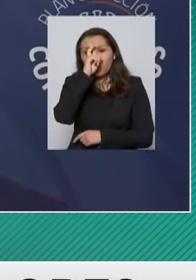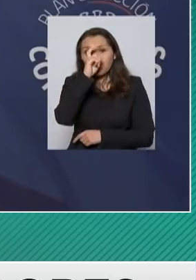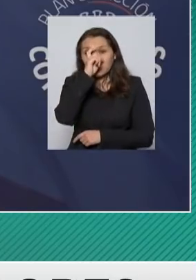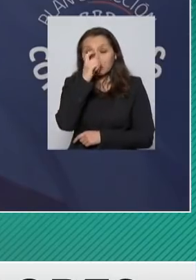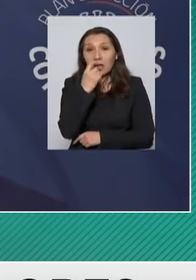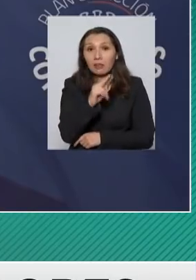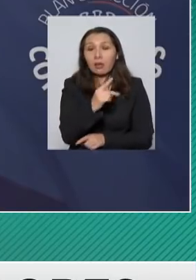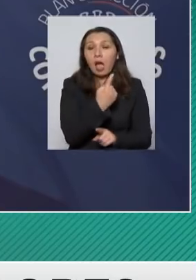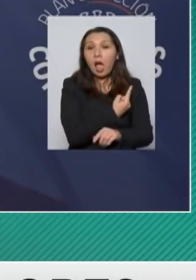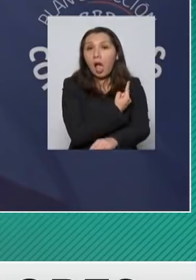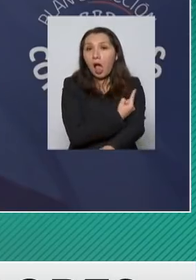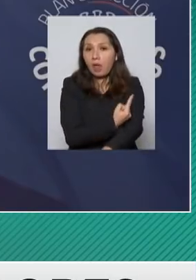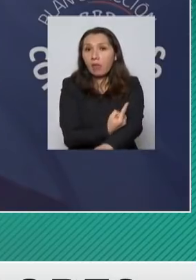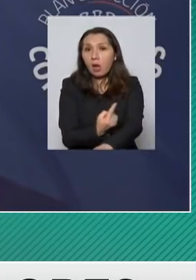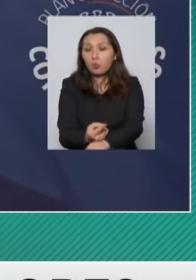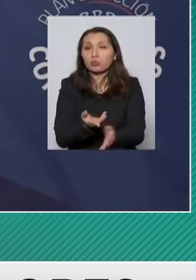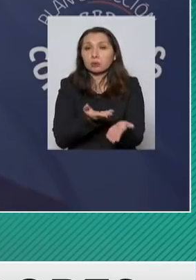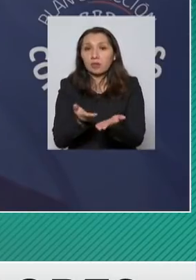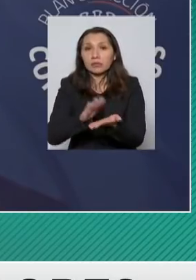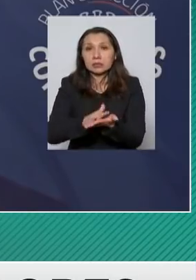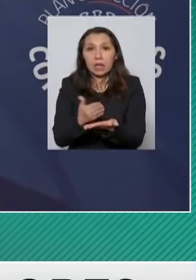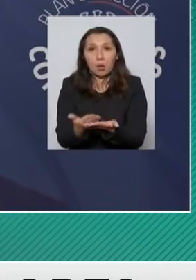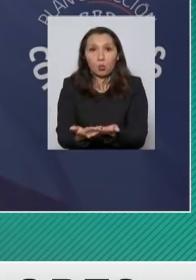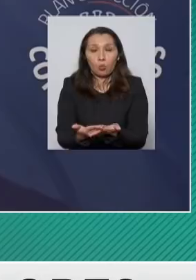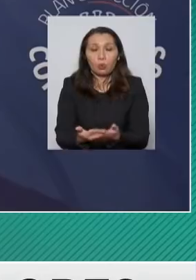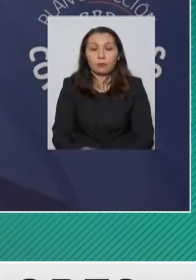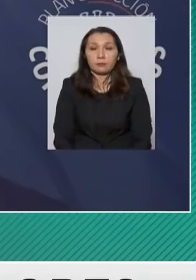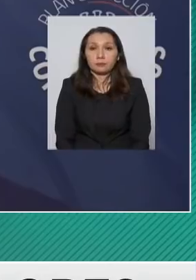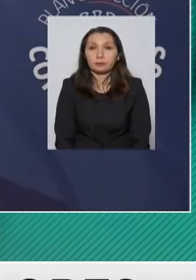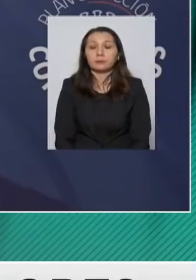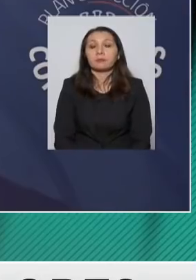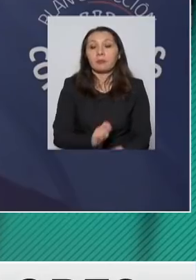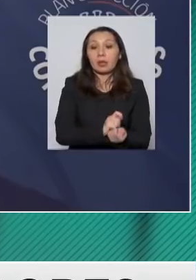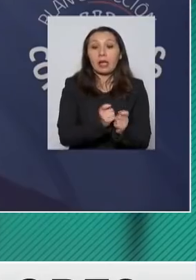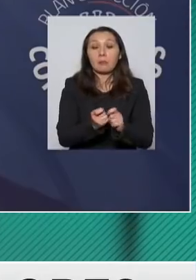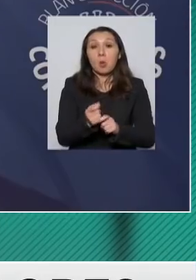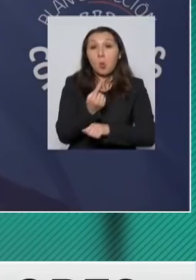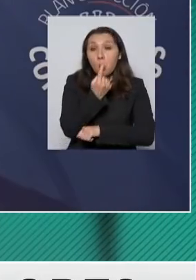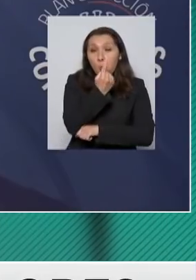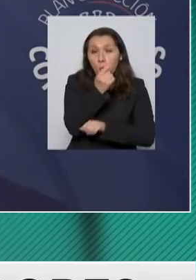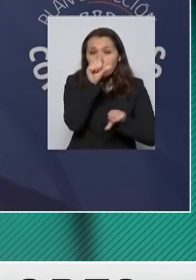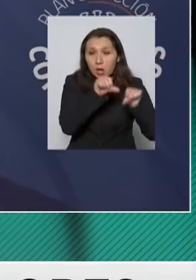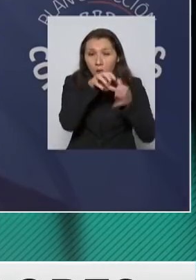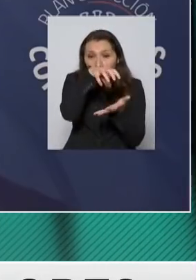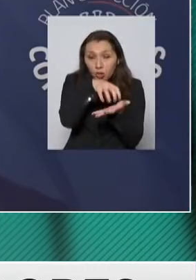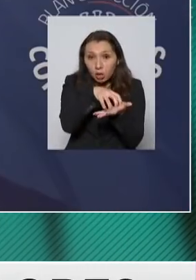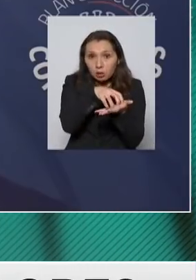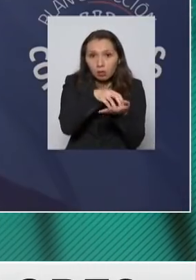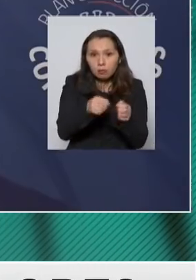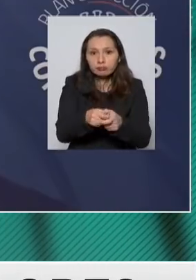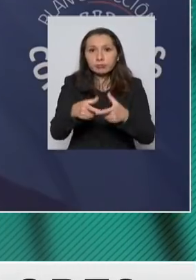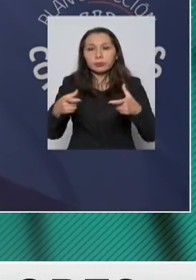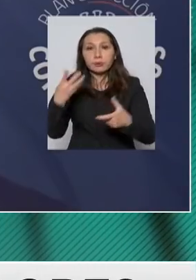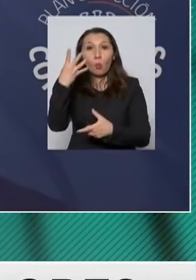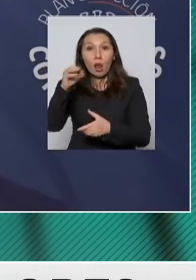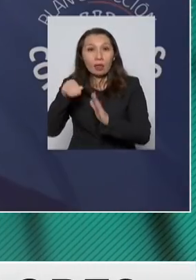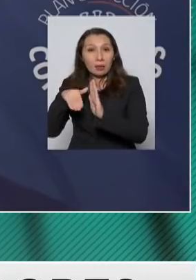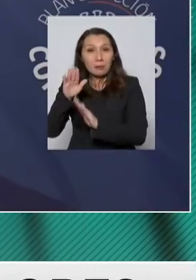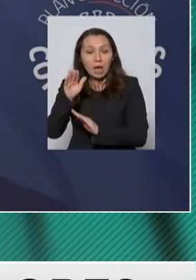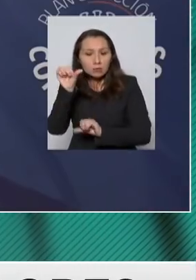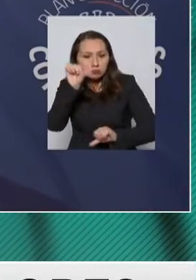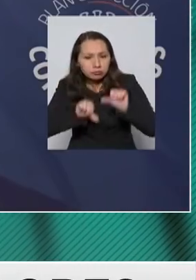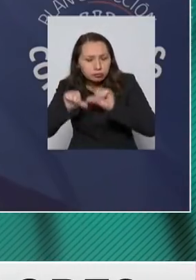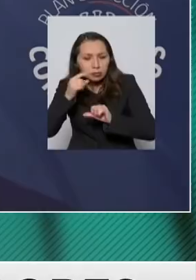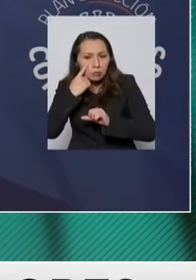hospitales en cada uno de los servicios de salud del país. Pasar de un solo laboratorio a más de 40 que tenemos hoy día para